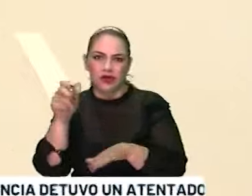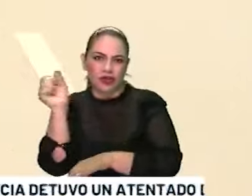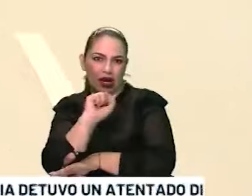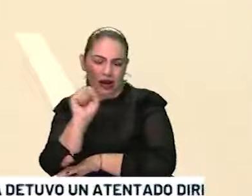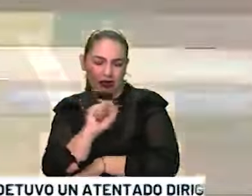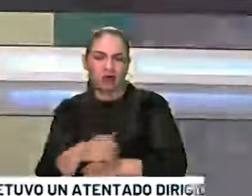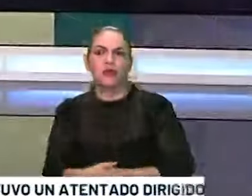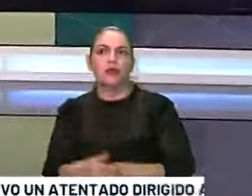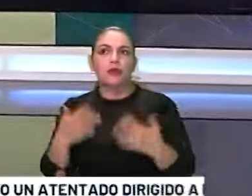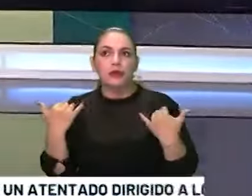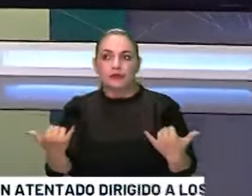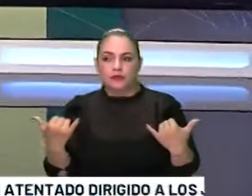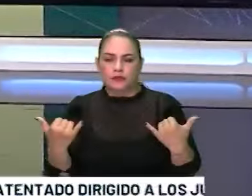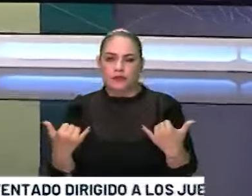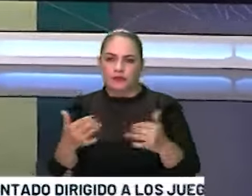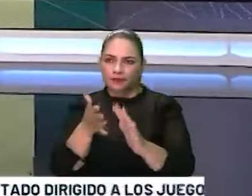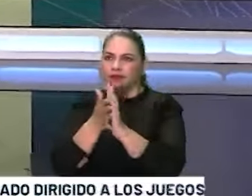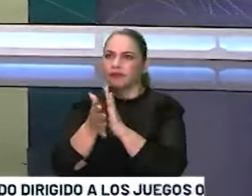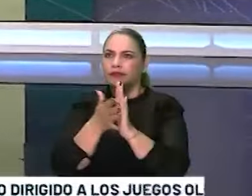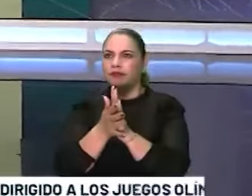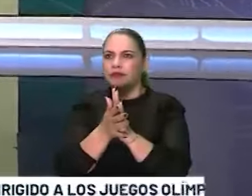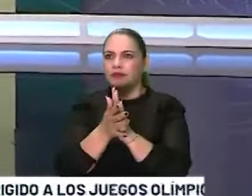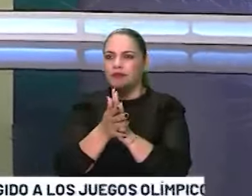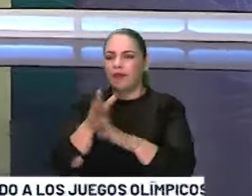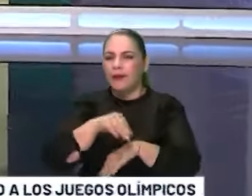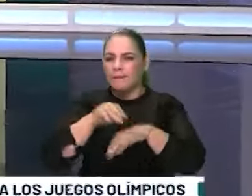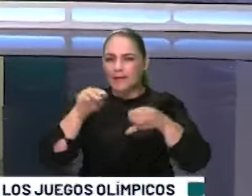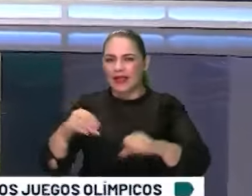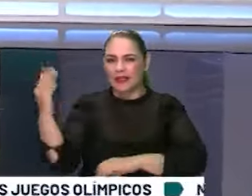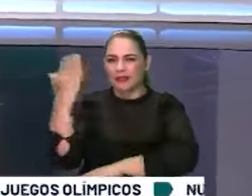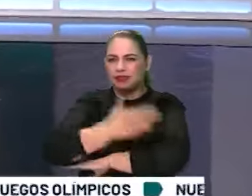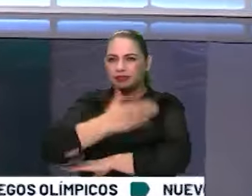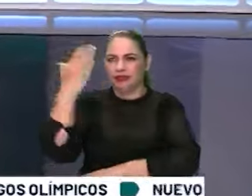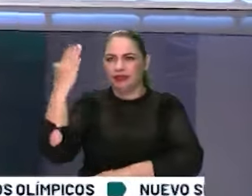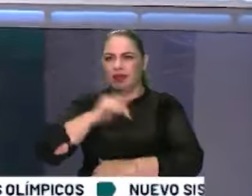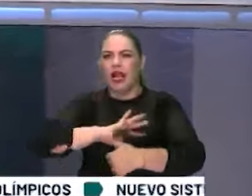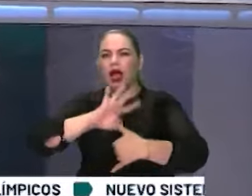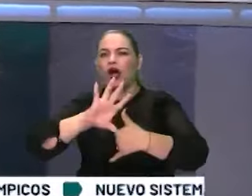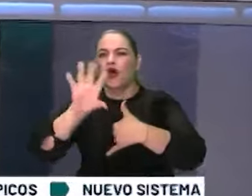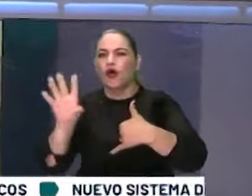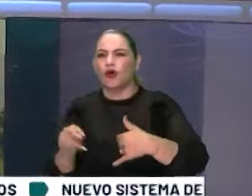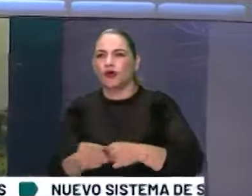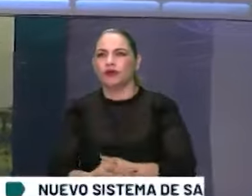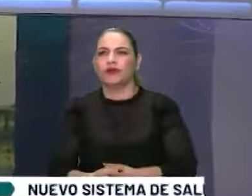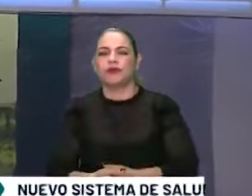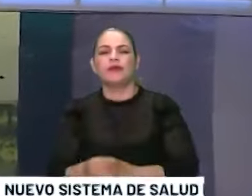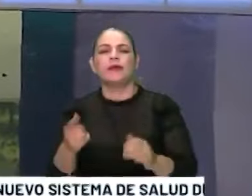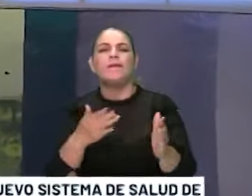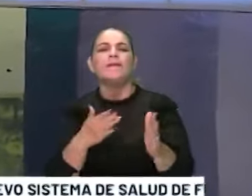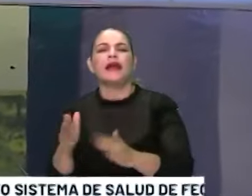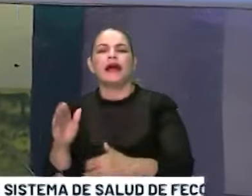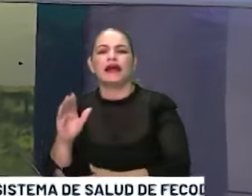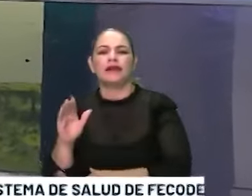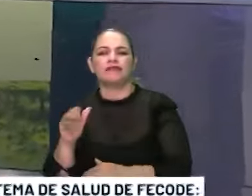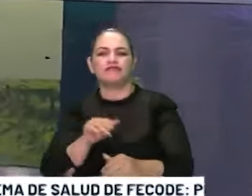registramos desde el sector Trapiche, la vía que conecta a Medellín con la costa atlántica en este plan éxodo y retorno